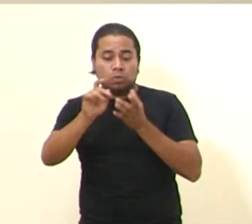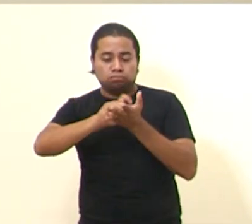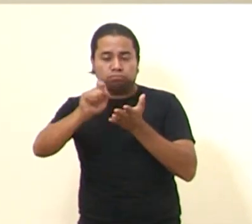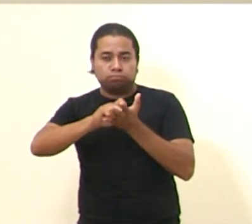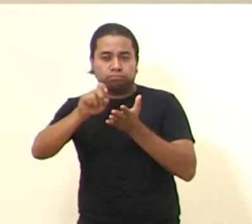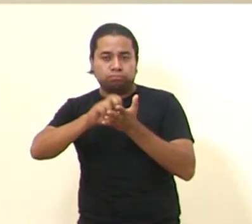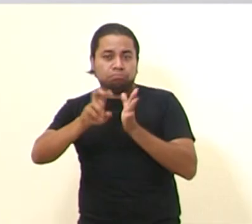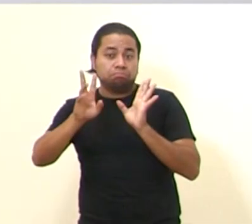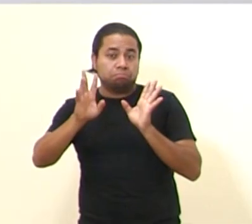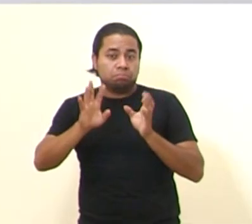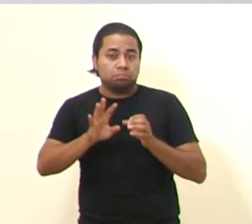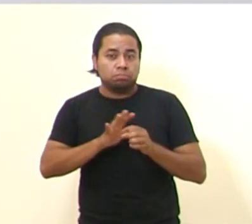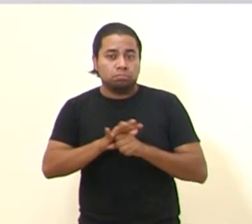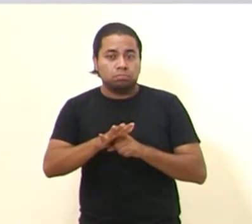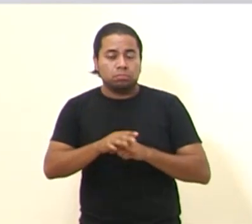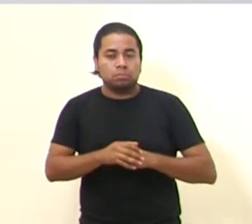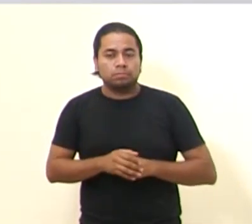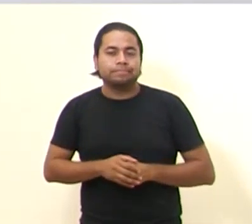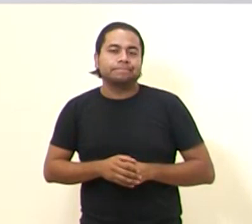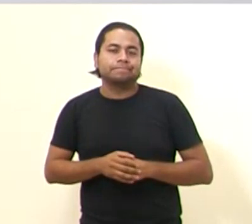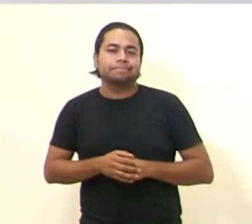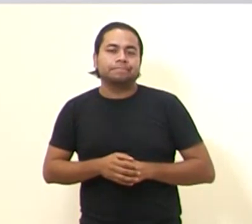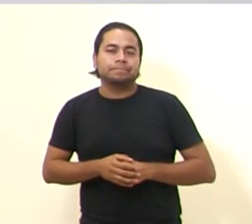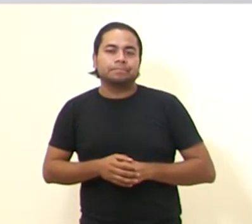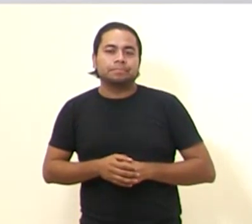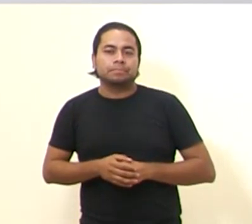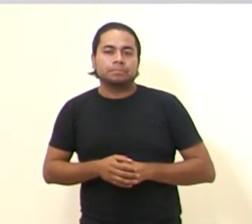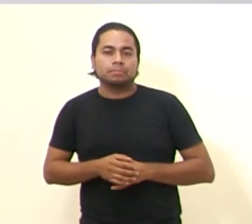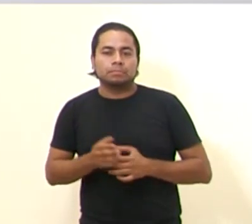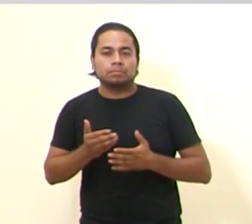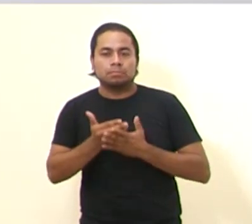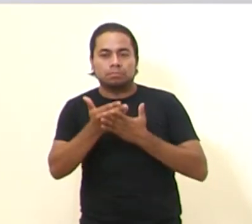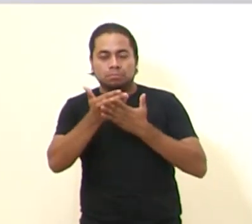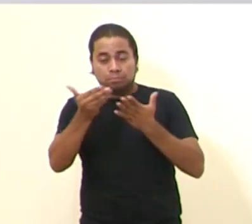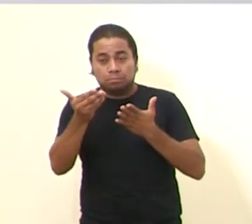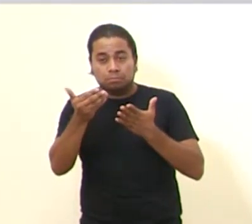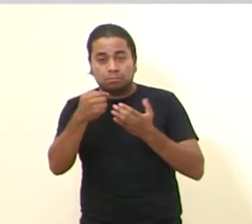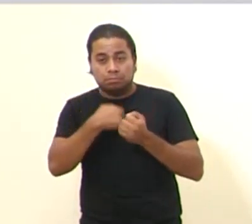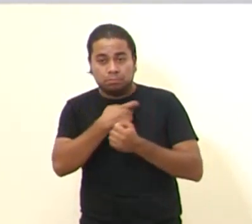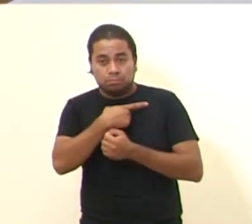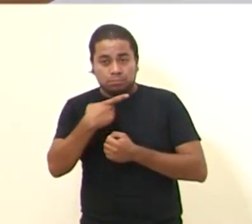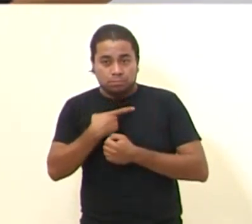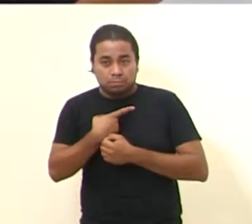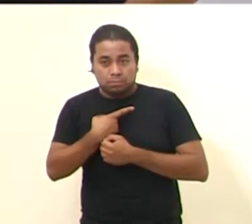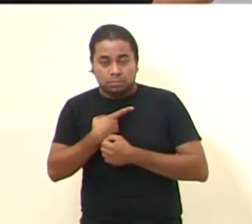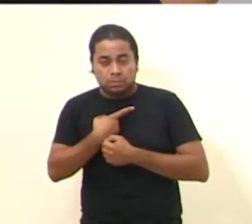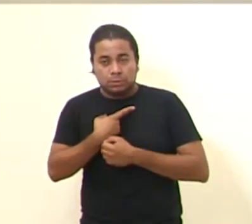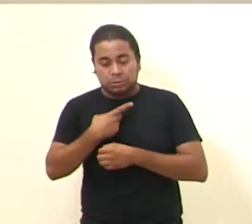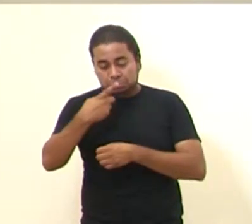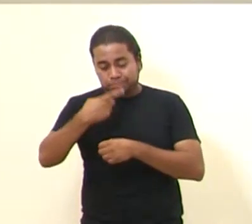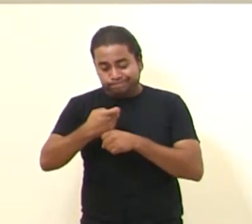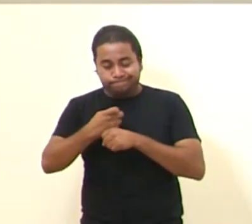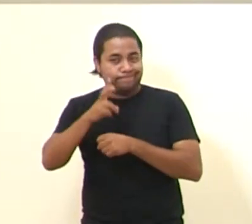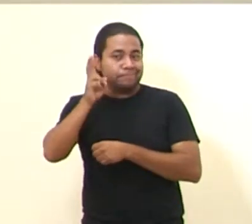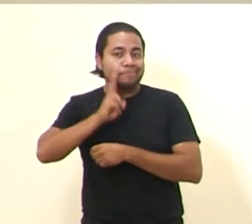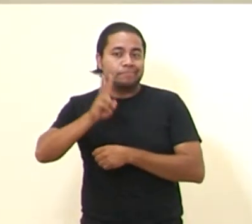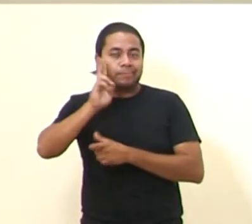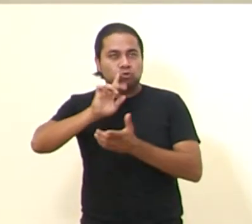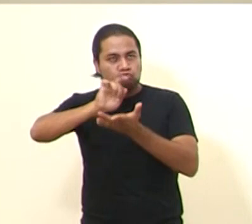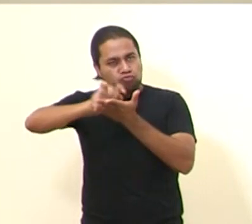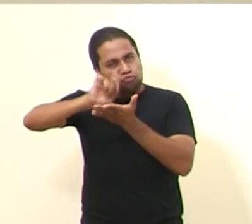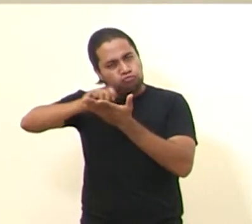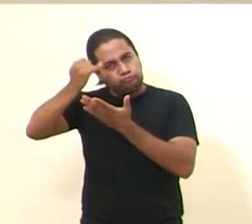final? Lógicamente, lo que continúa es redactar el primer borrador.